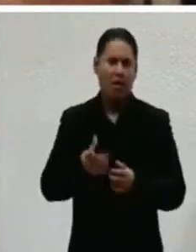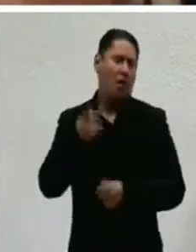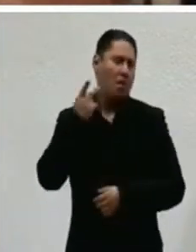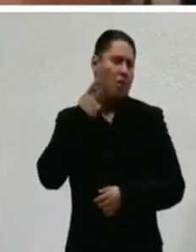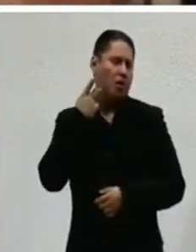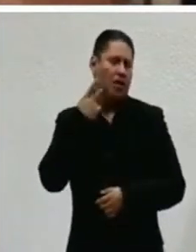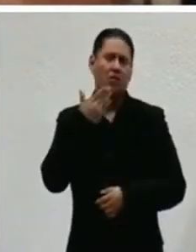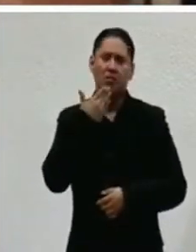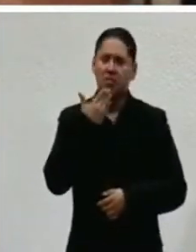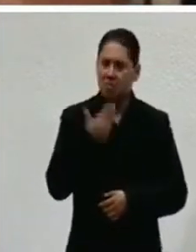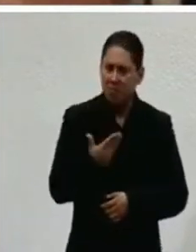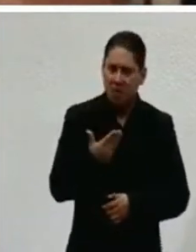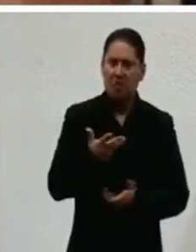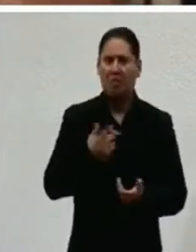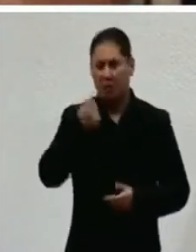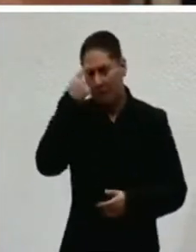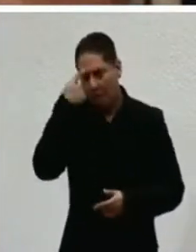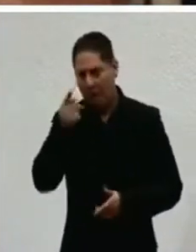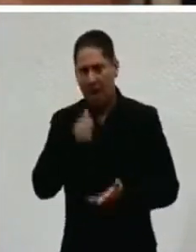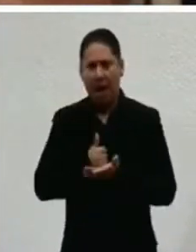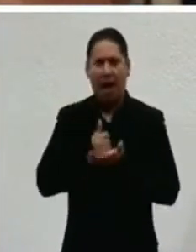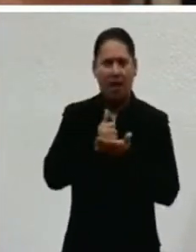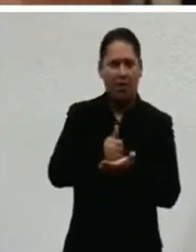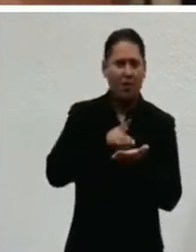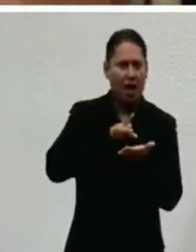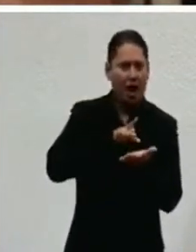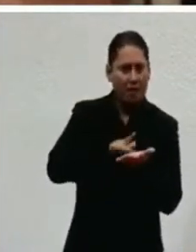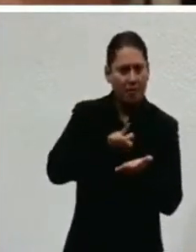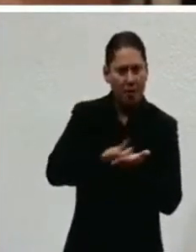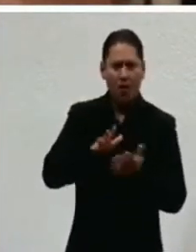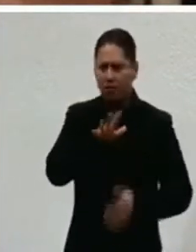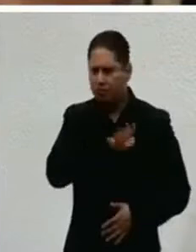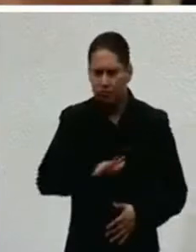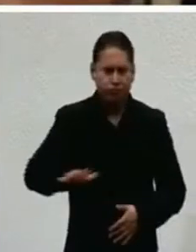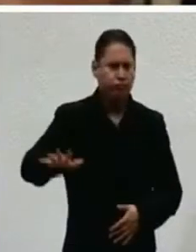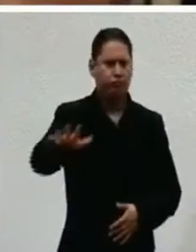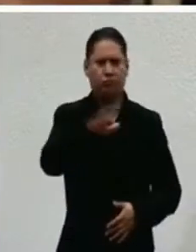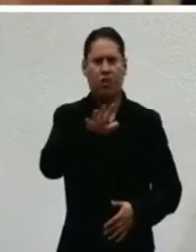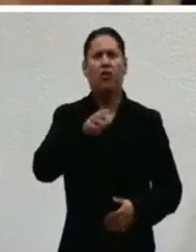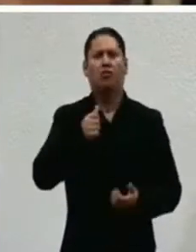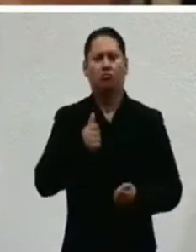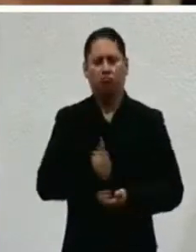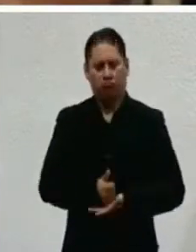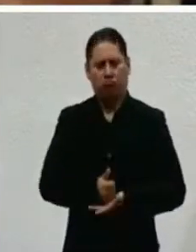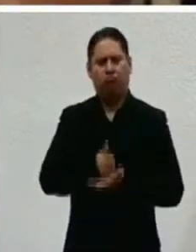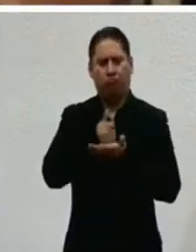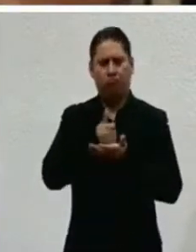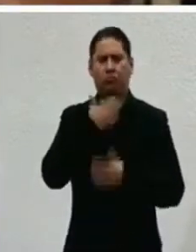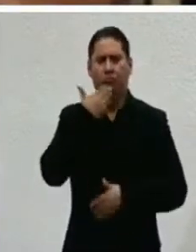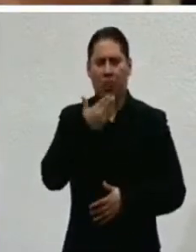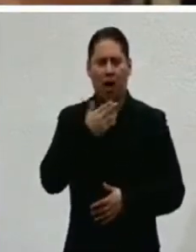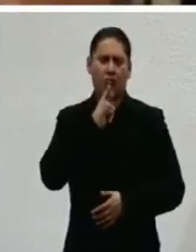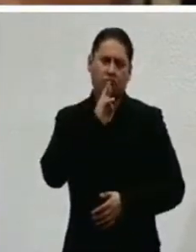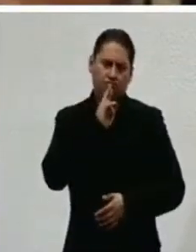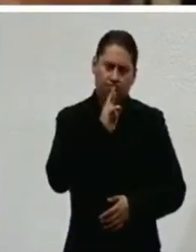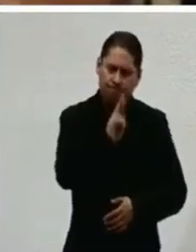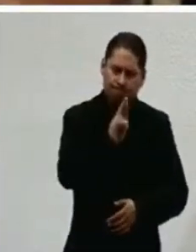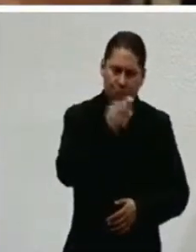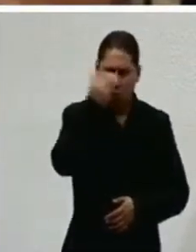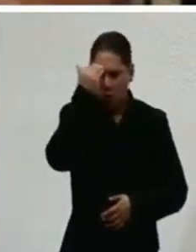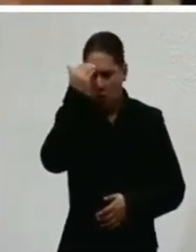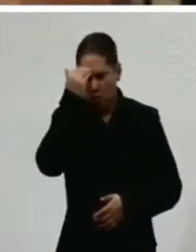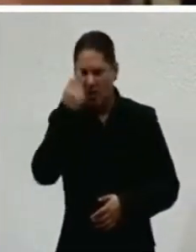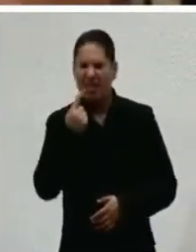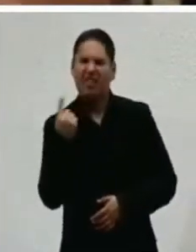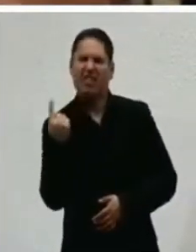políticas multisectoriales, sectoriales o territoriales, y apoyarían la gestión por resultados para conocer los